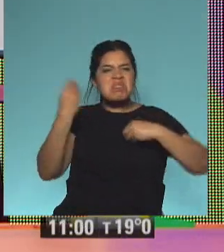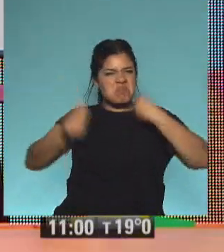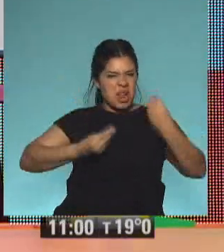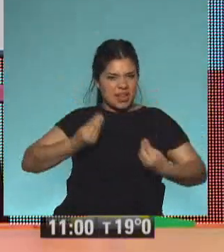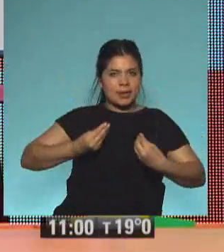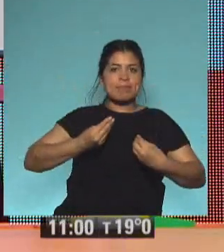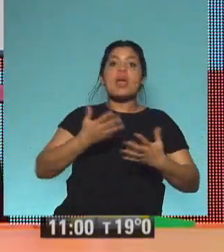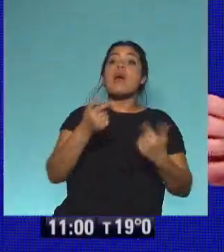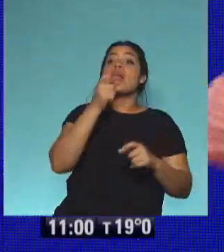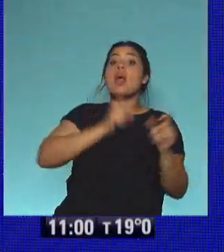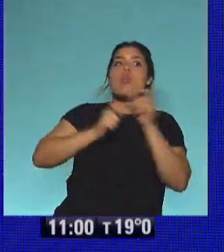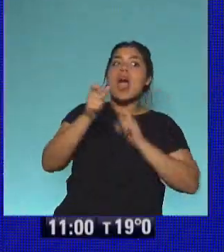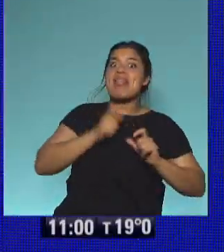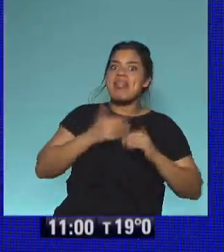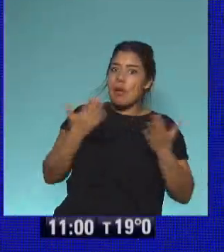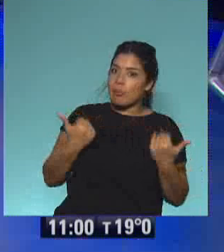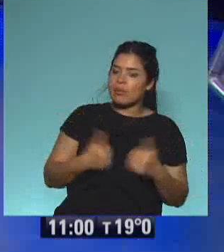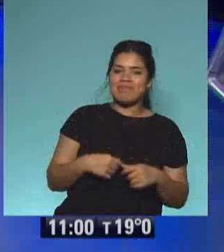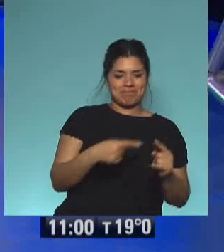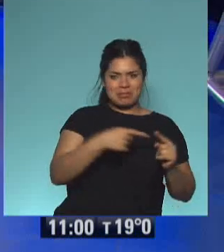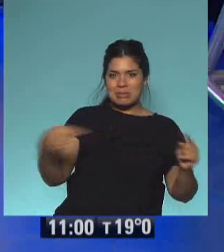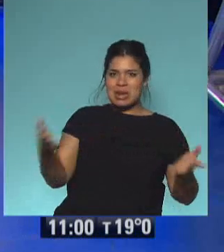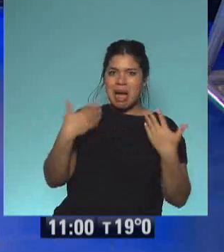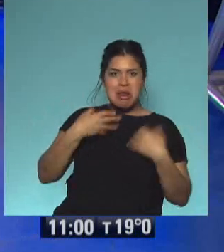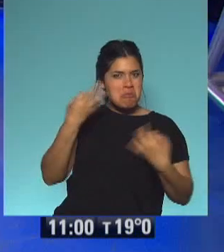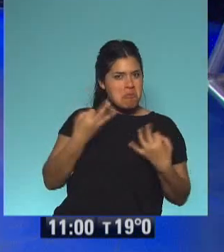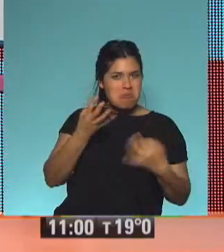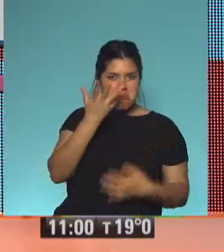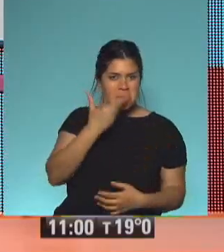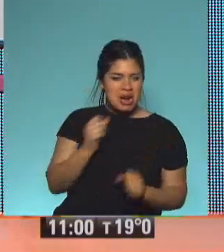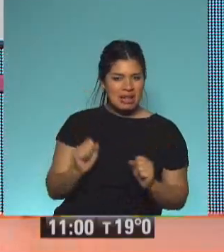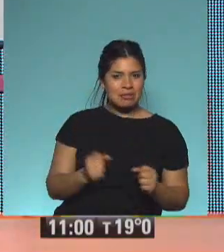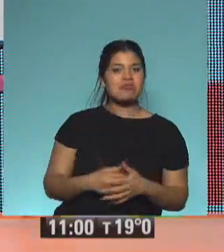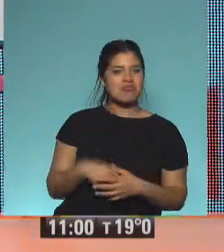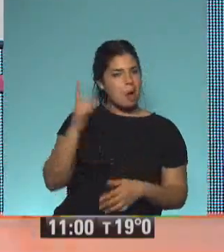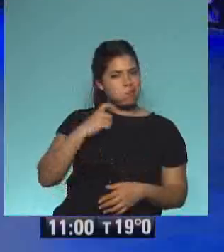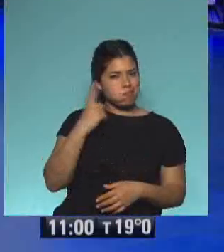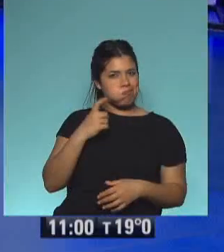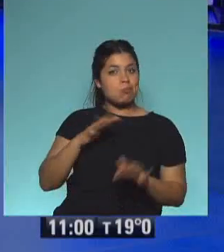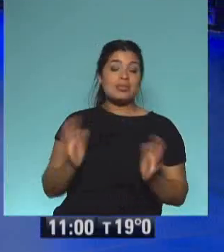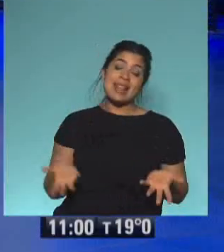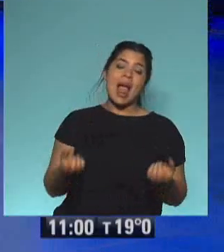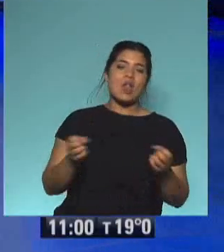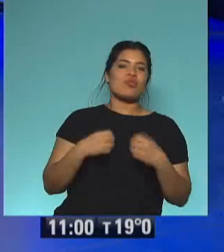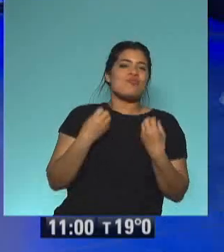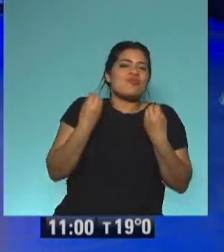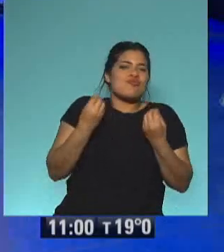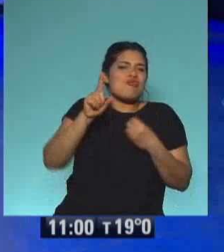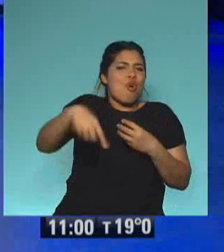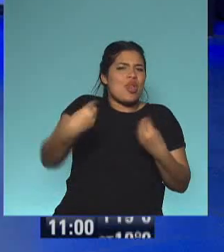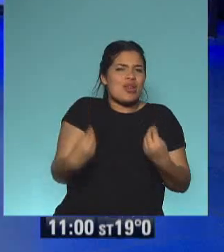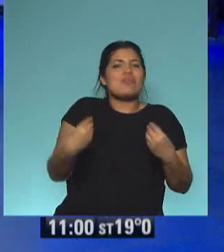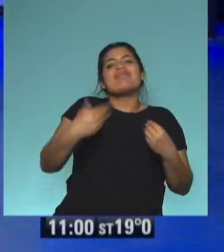que fuimos encontrando. Me encantó la semana del aire, ¿eh? ¿Te gustó? Sí, aprendimos así es un montón. Voy y a no sacar. Que empezó con la primavera. Voy a sacar empezó palabras. Con la primavera.